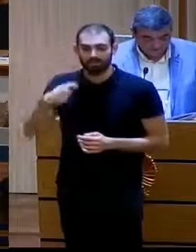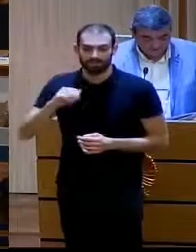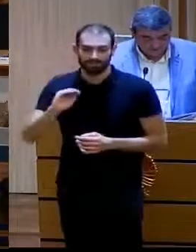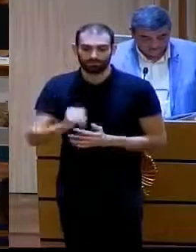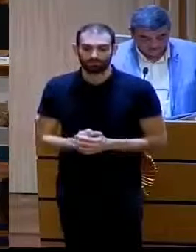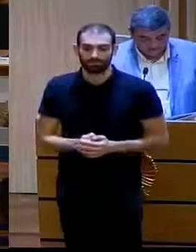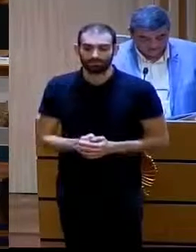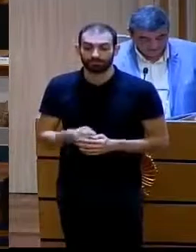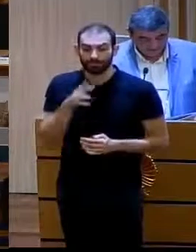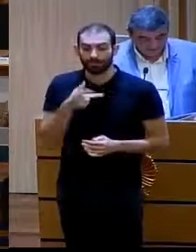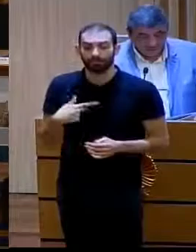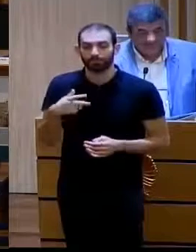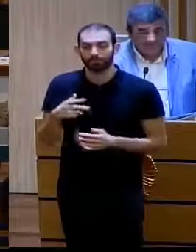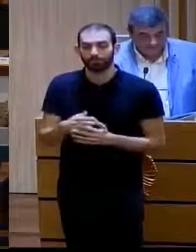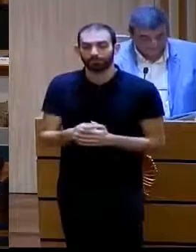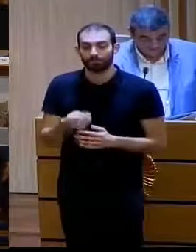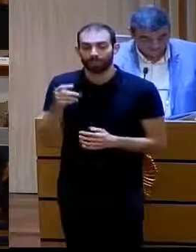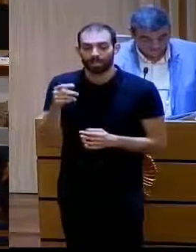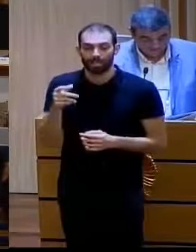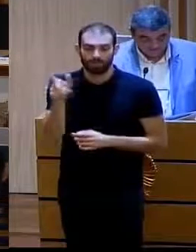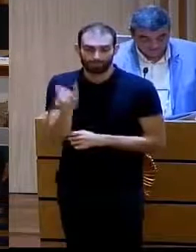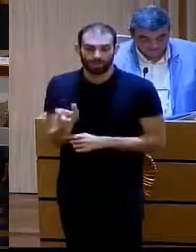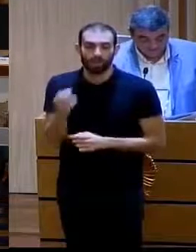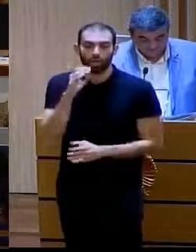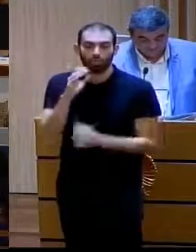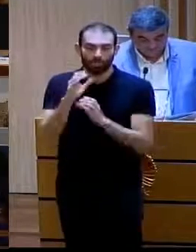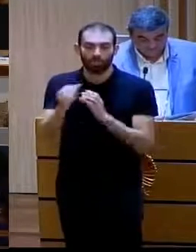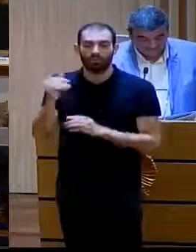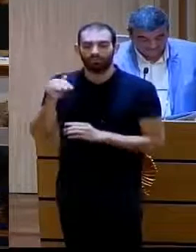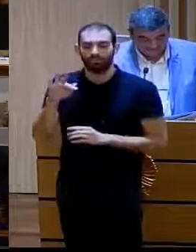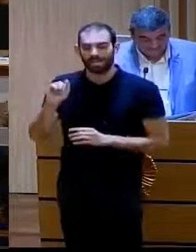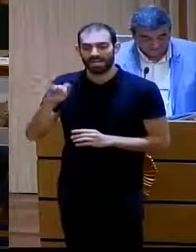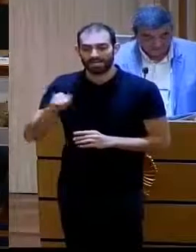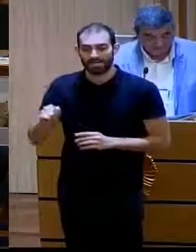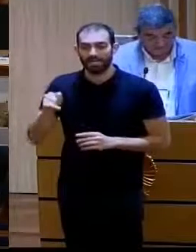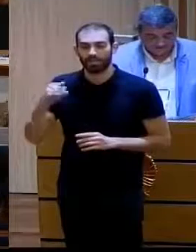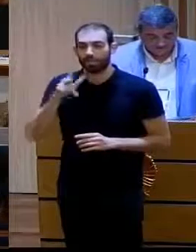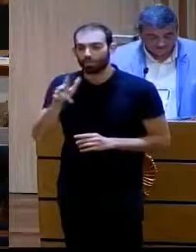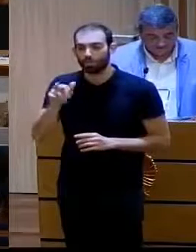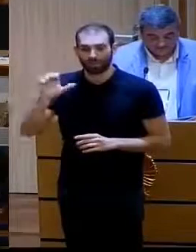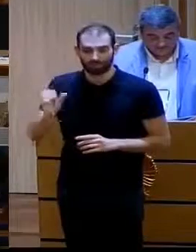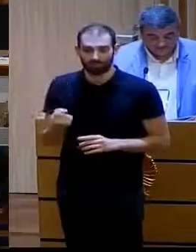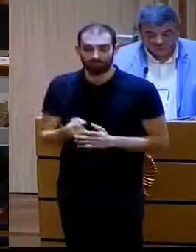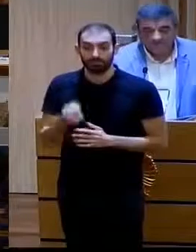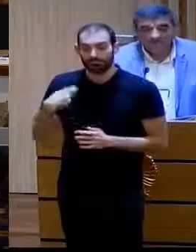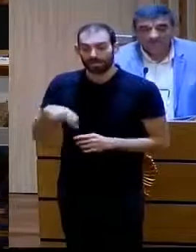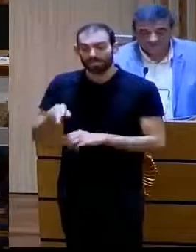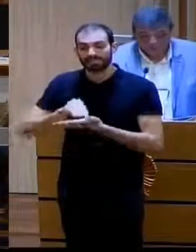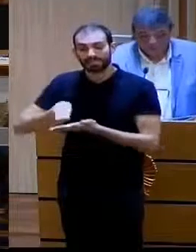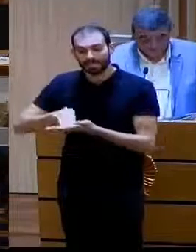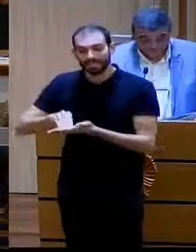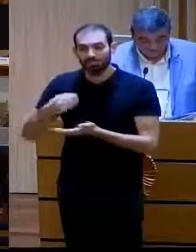comunicación del CERMI, José Manuel González Huesa, y la secretaria con voto ha sido la directora ejecutiva del CERMI, Pilar